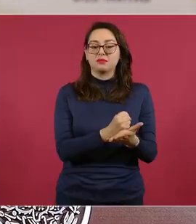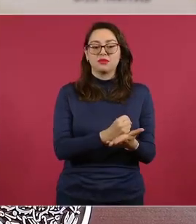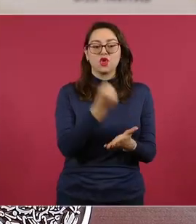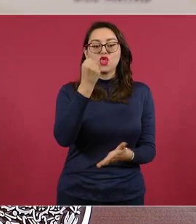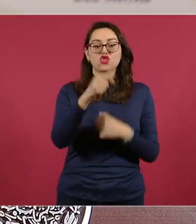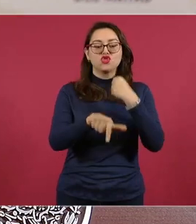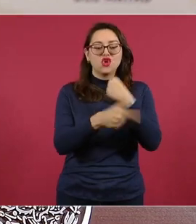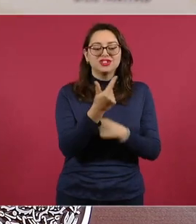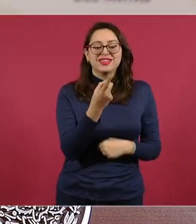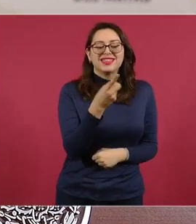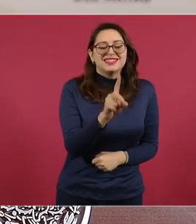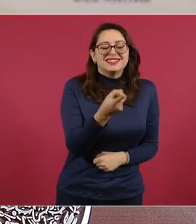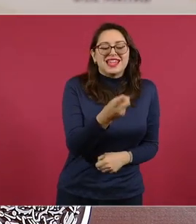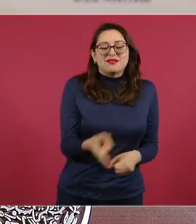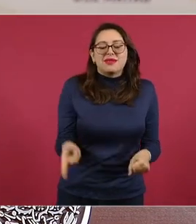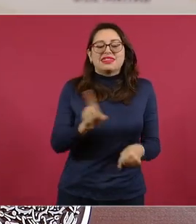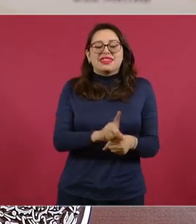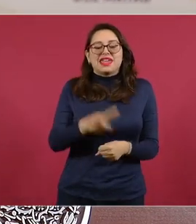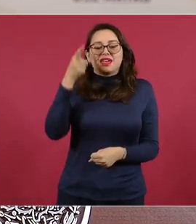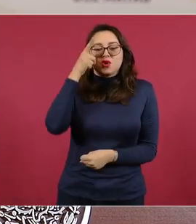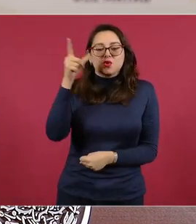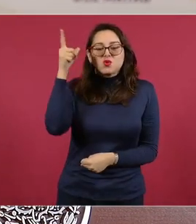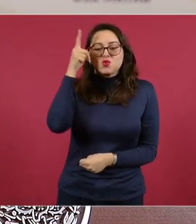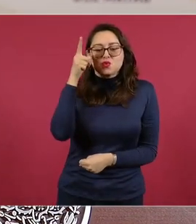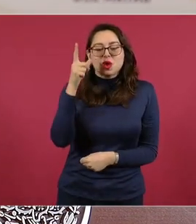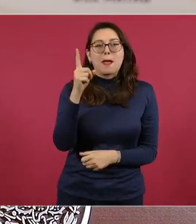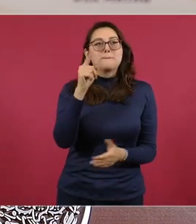12 de diciembre.